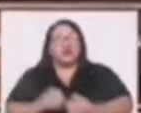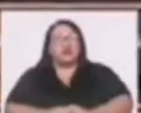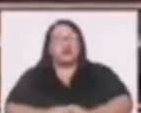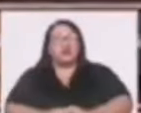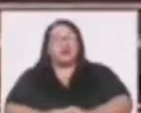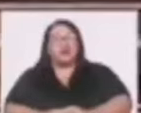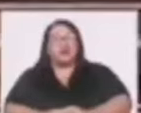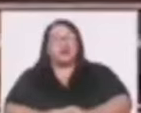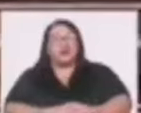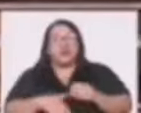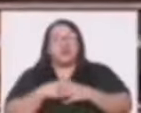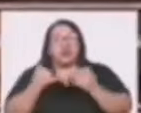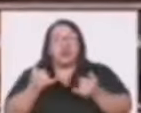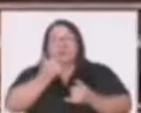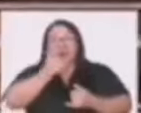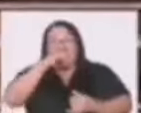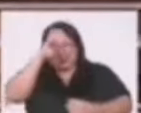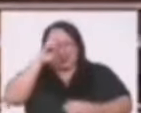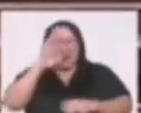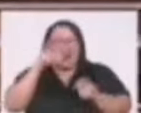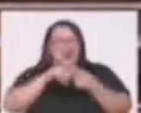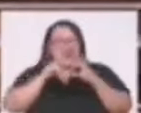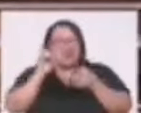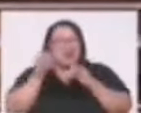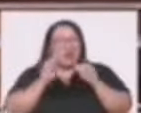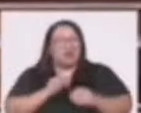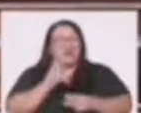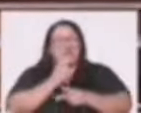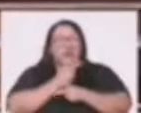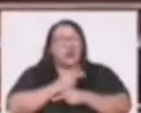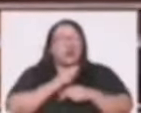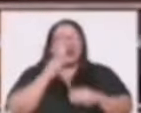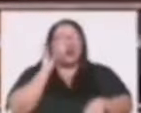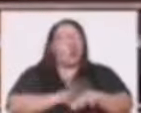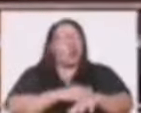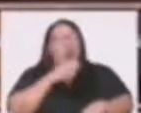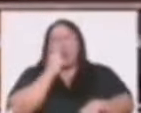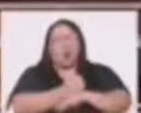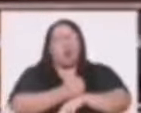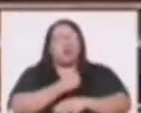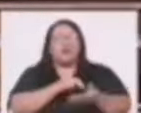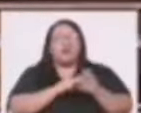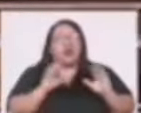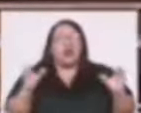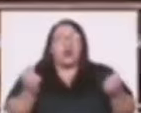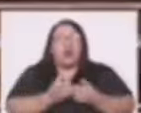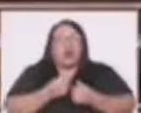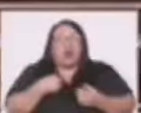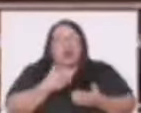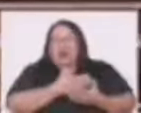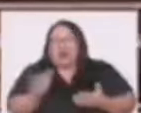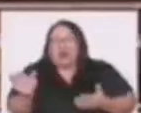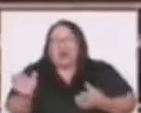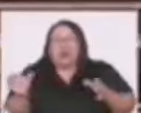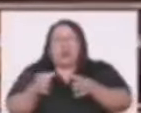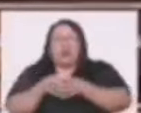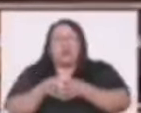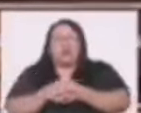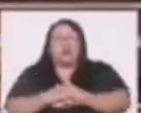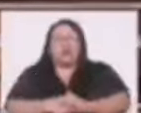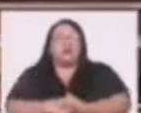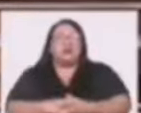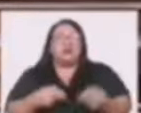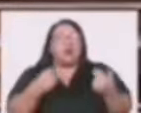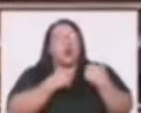Congreso que todo lo que está pasando en el país, incluida la parte económica, la seguridad, es porque si nosotros vacamos o sacamos a la Junta